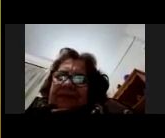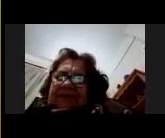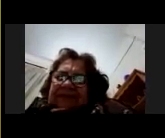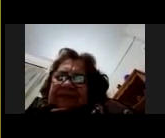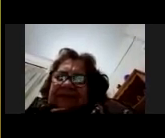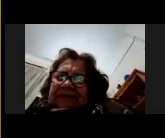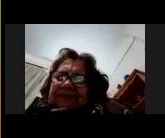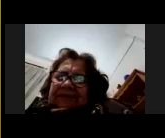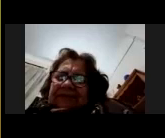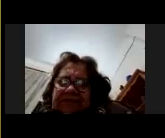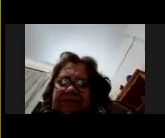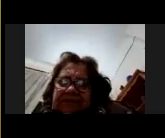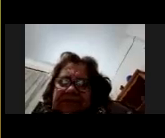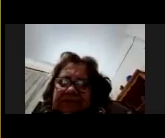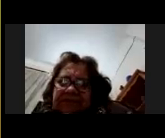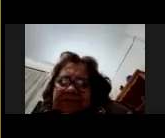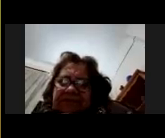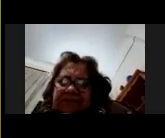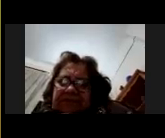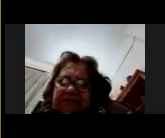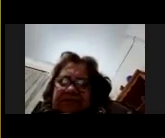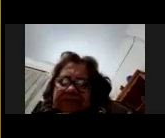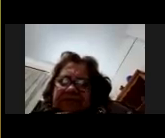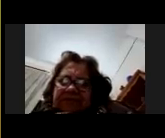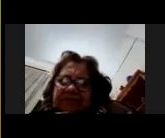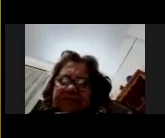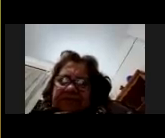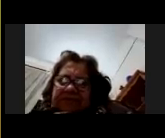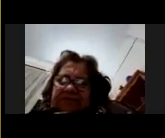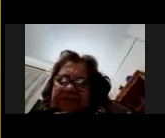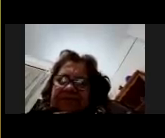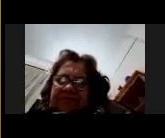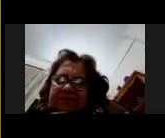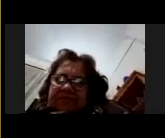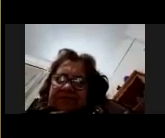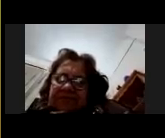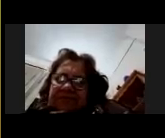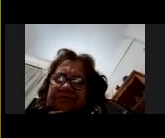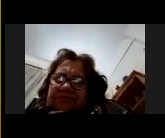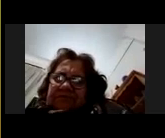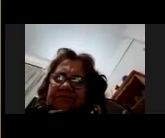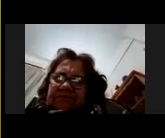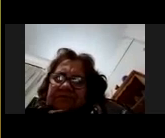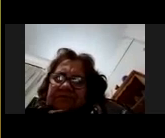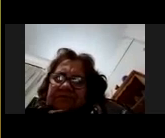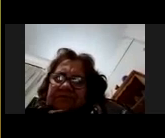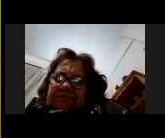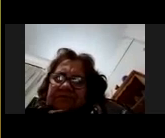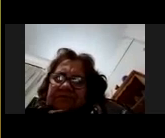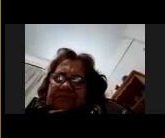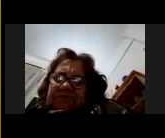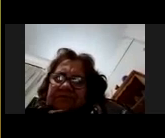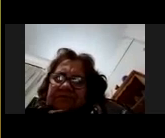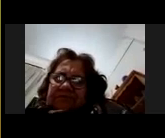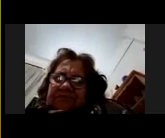cari rosada. Esta lorita, una muchacha fue expresamente a ver esta lora. Y nos